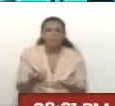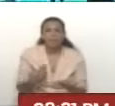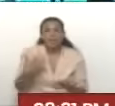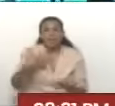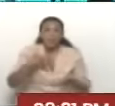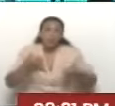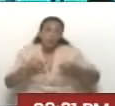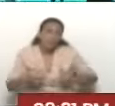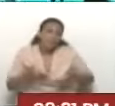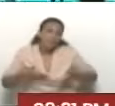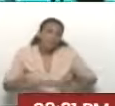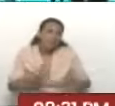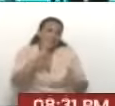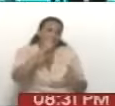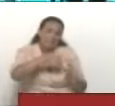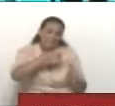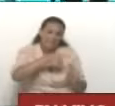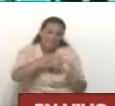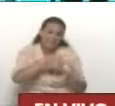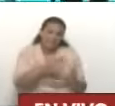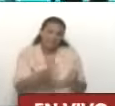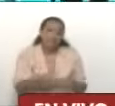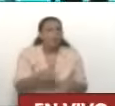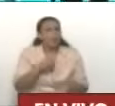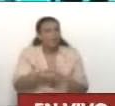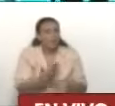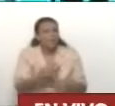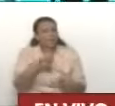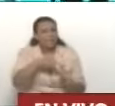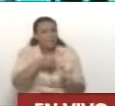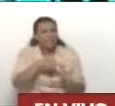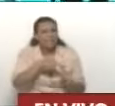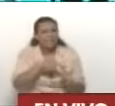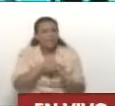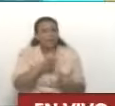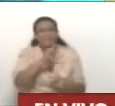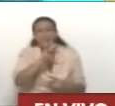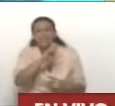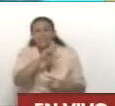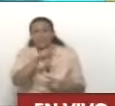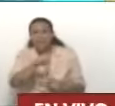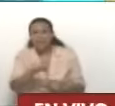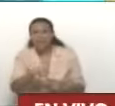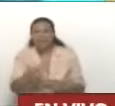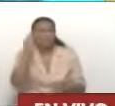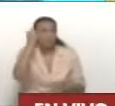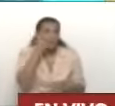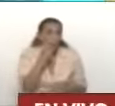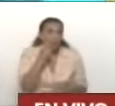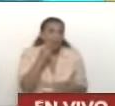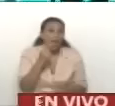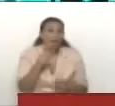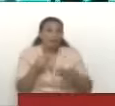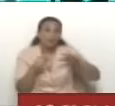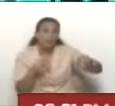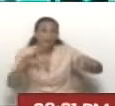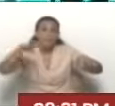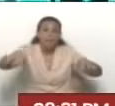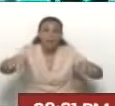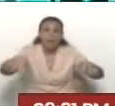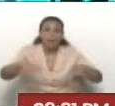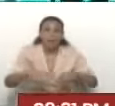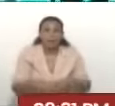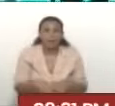Táchira. Ah, por eso lo pregunté. ¿Y el Vallenilla? De Sucre. Ah, tú eres familia de